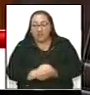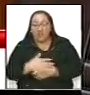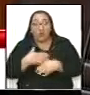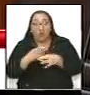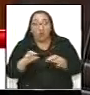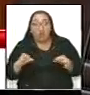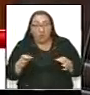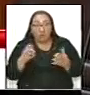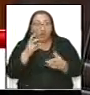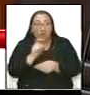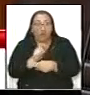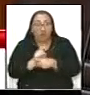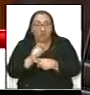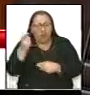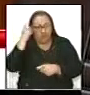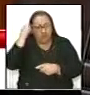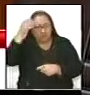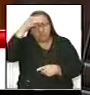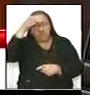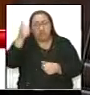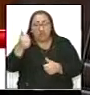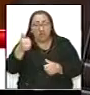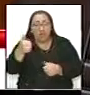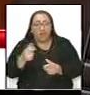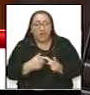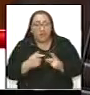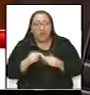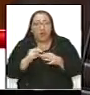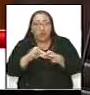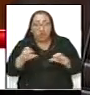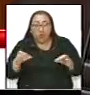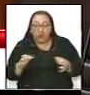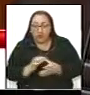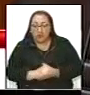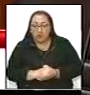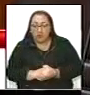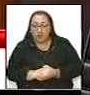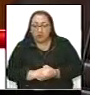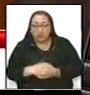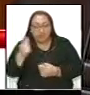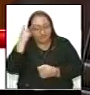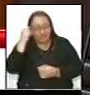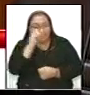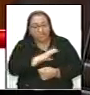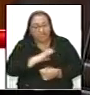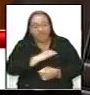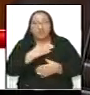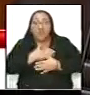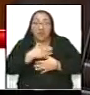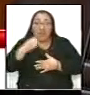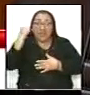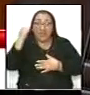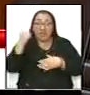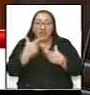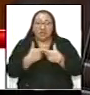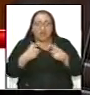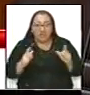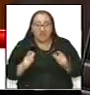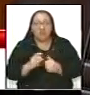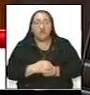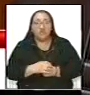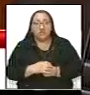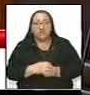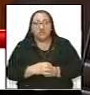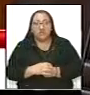pueblo educado y culto, además, es un pueblo consciente de sus derechos y de sus libertades,